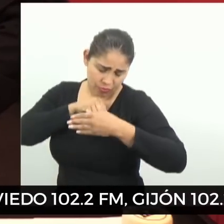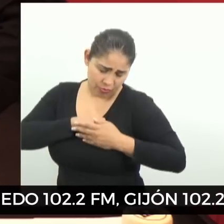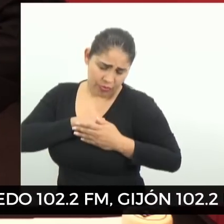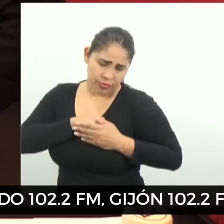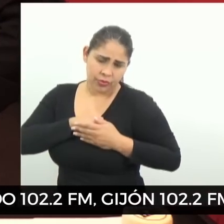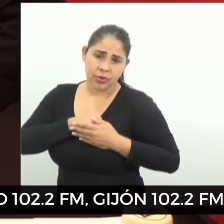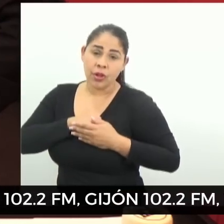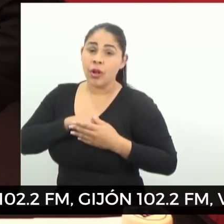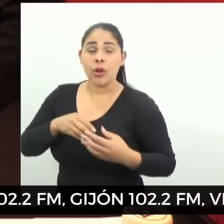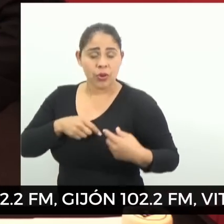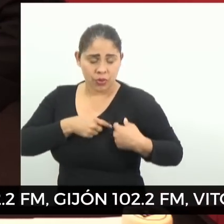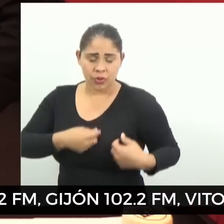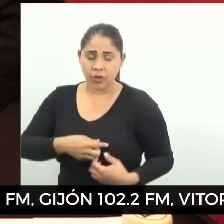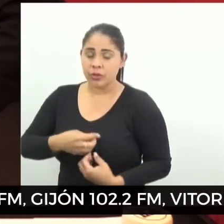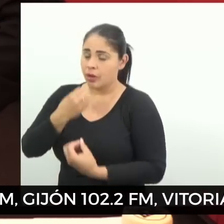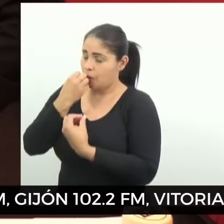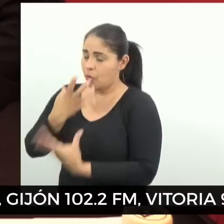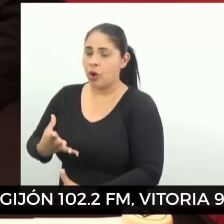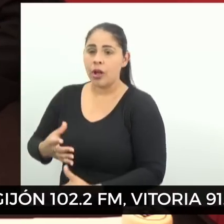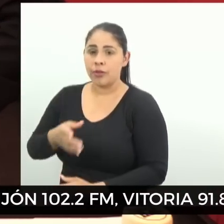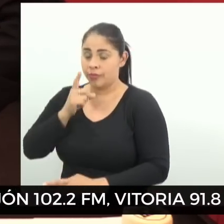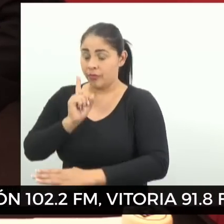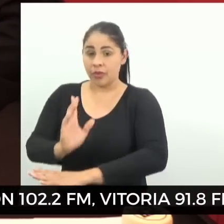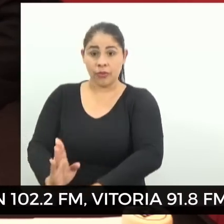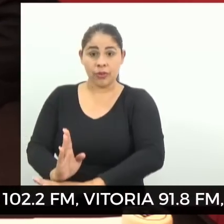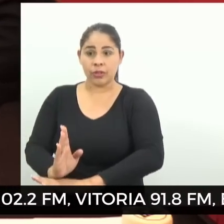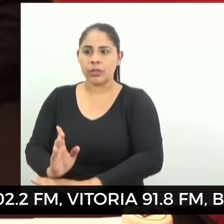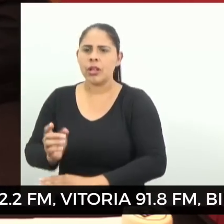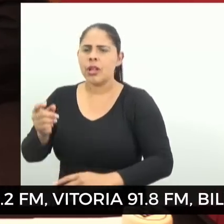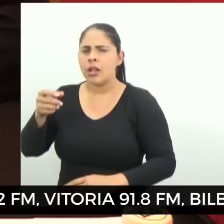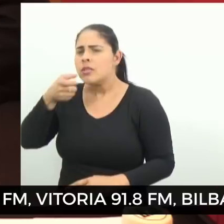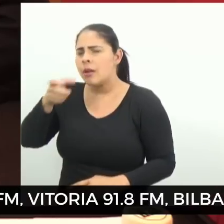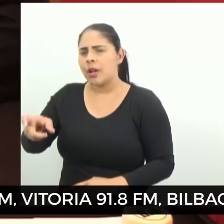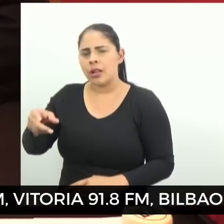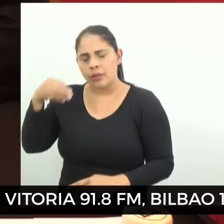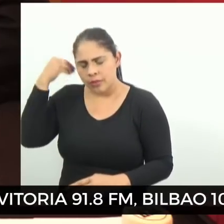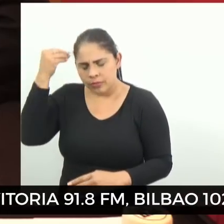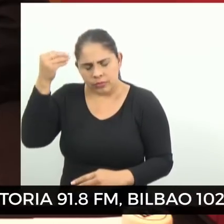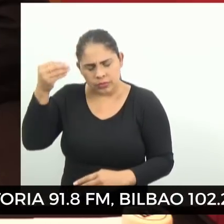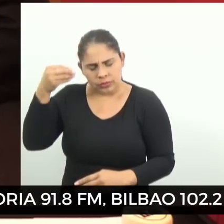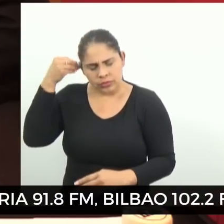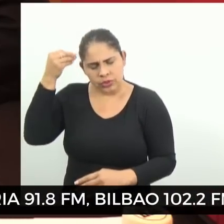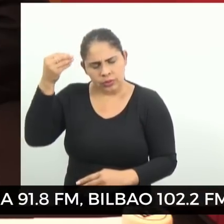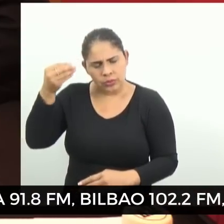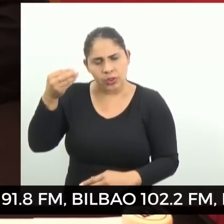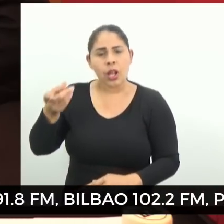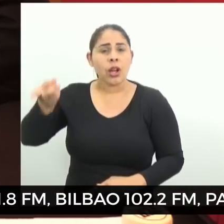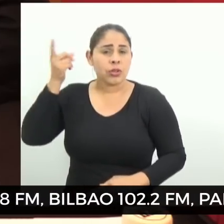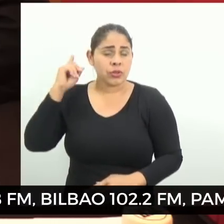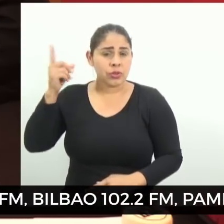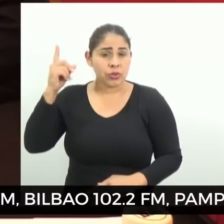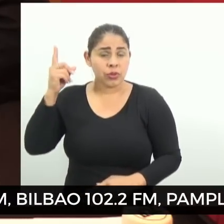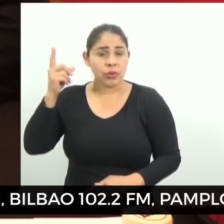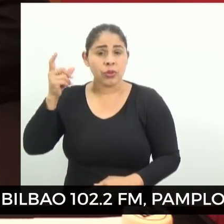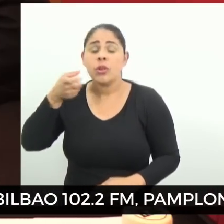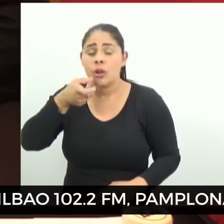palabra. ¿Cómo? Aprendiendo de memoria. Querido oyente, mira, solo los versículos que